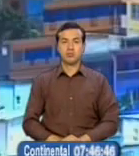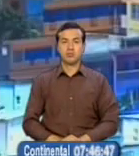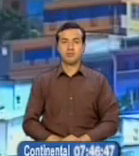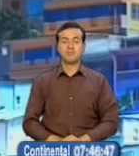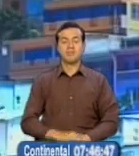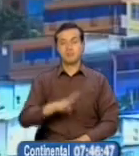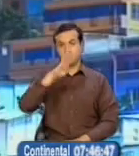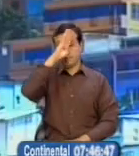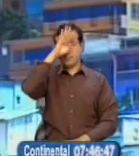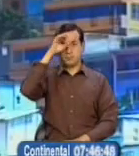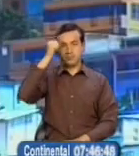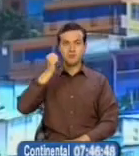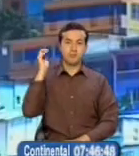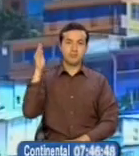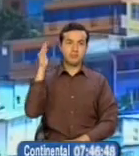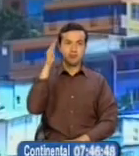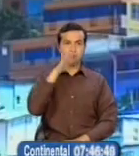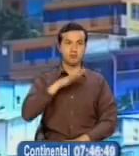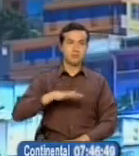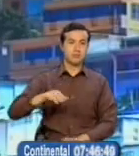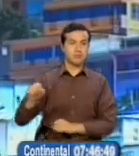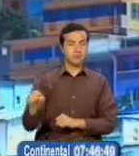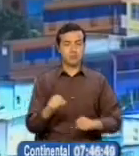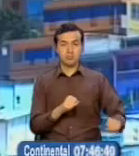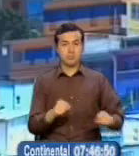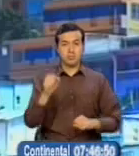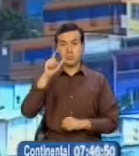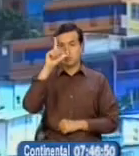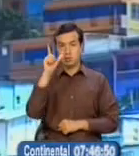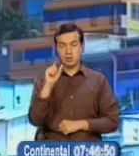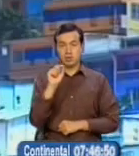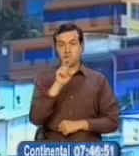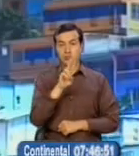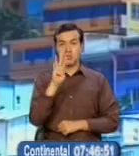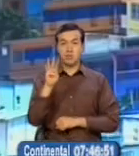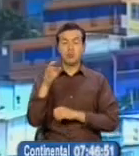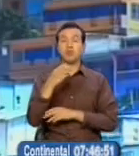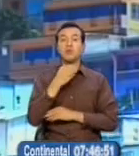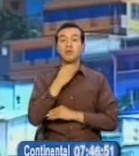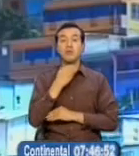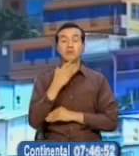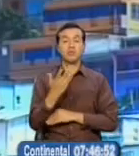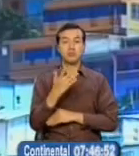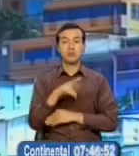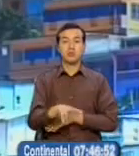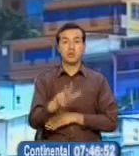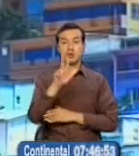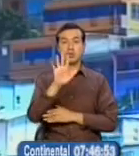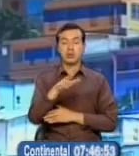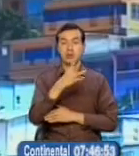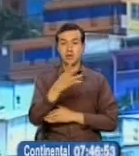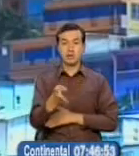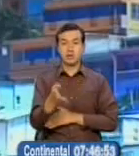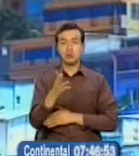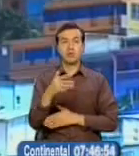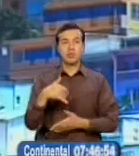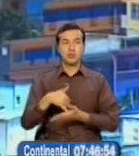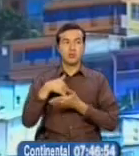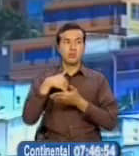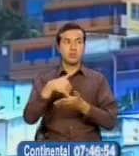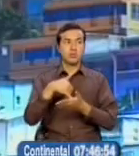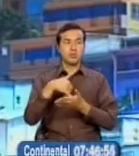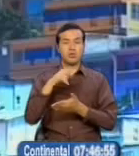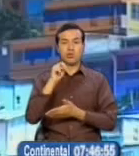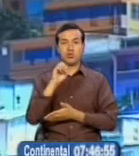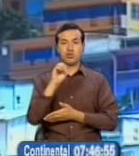El Papa Francisco recorrió las zonas afectadas por el terremoto en Italia del pasado 24 de agosto, mientras que 3 británicos fueron galardonados con el